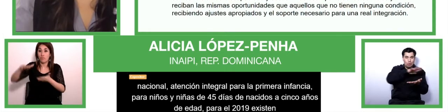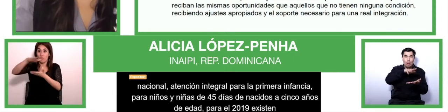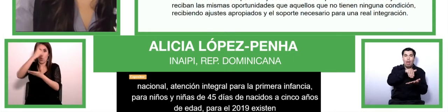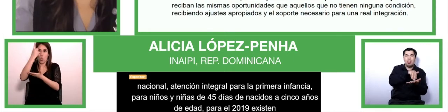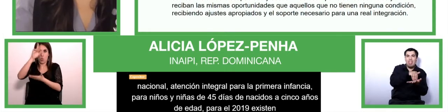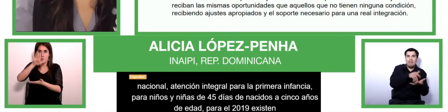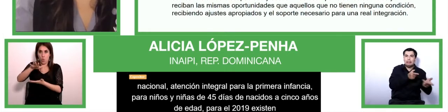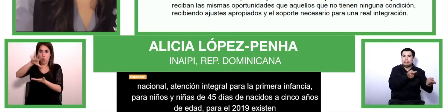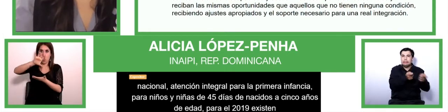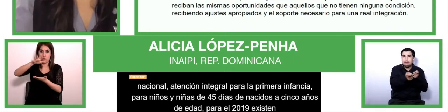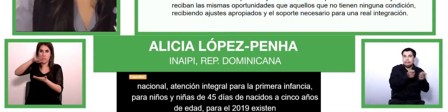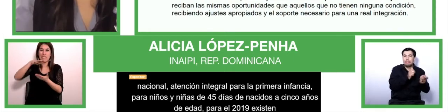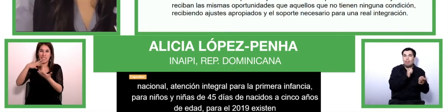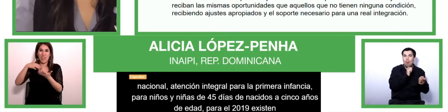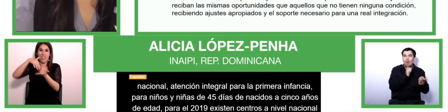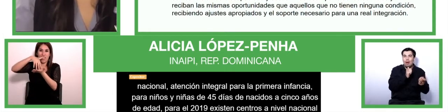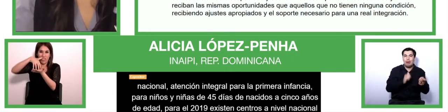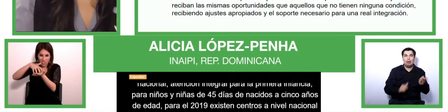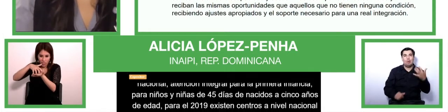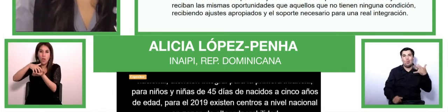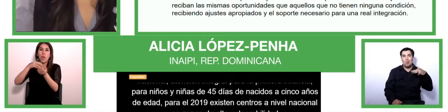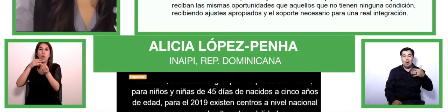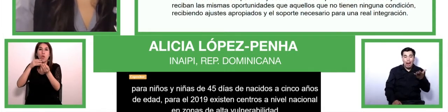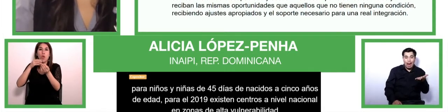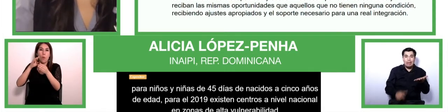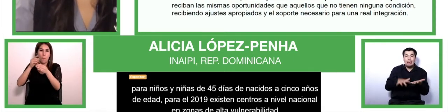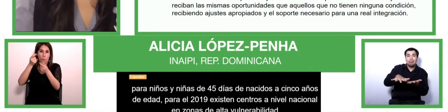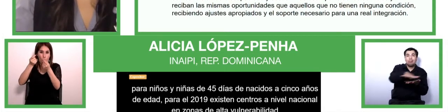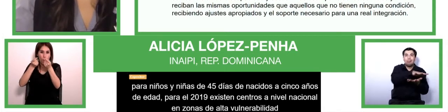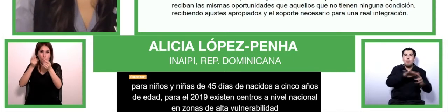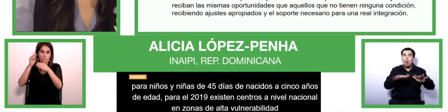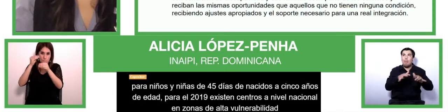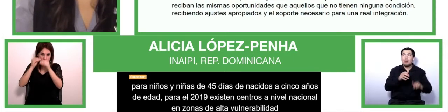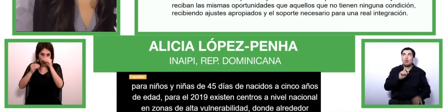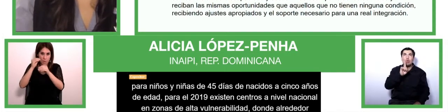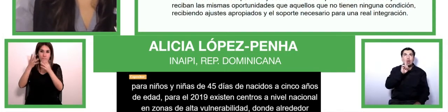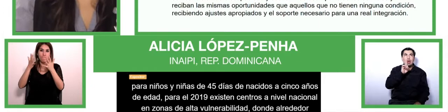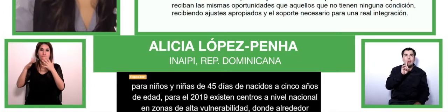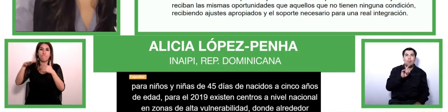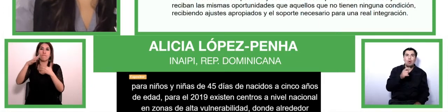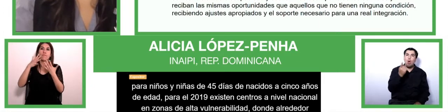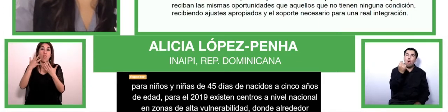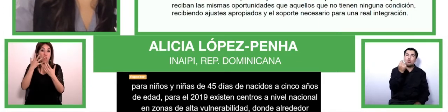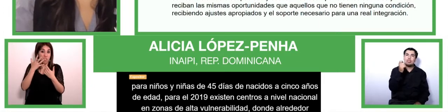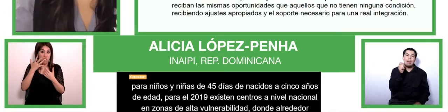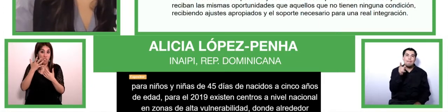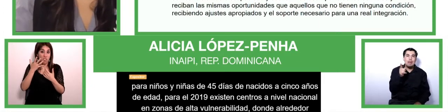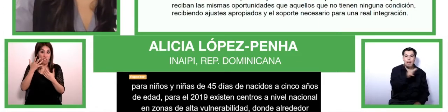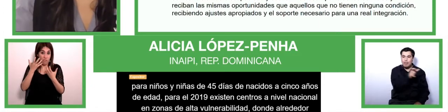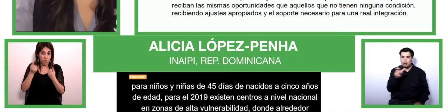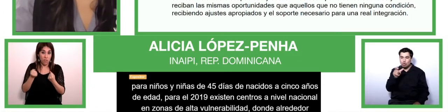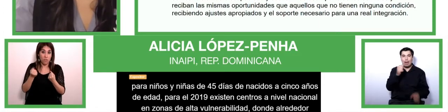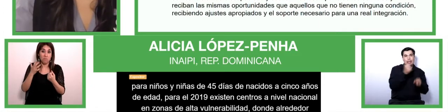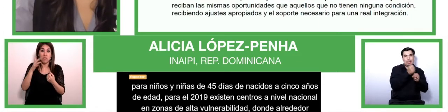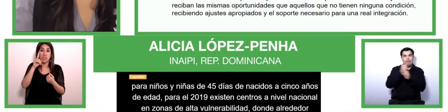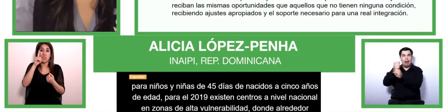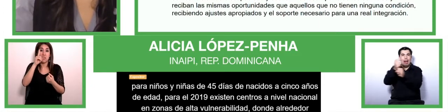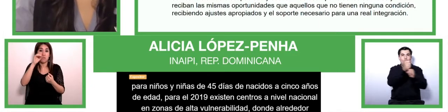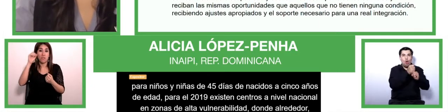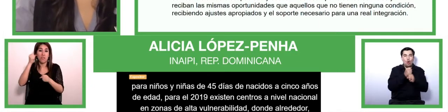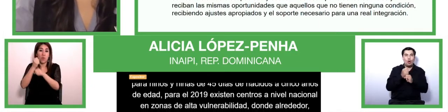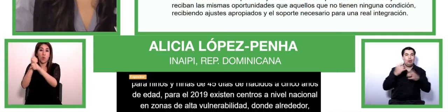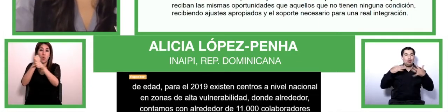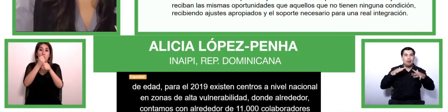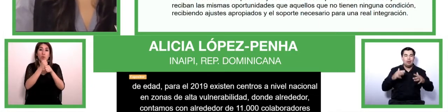de alta vulnerabilidad, donde alrededor contamos con alrededor de 11.000 colaboradores